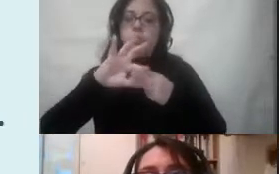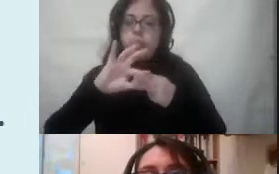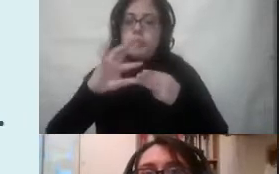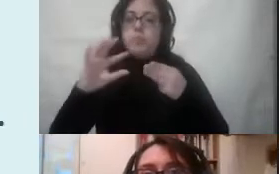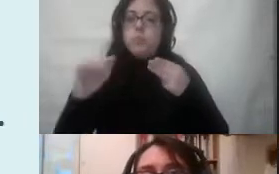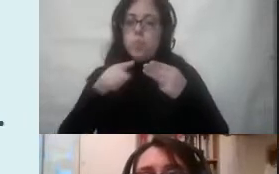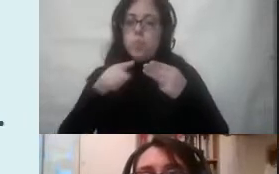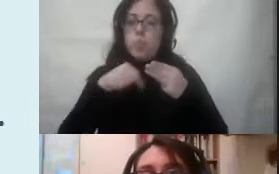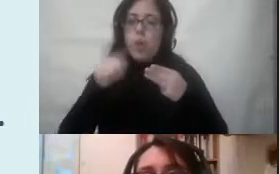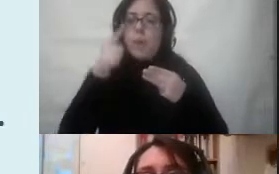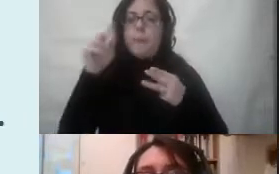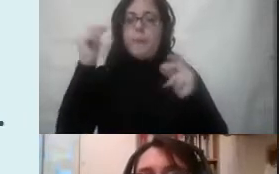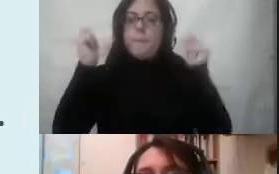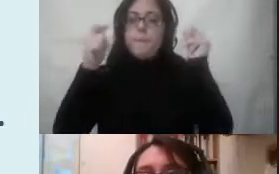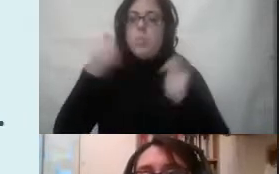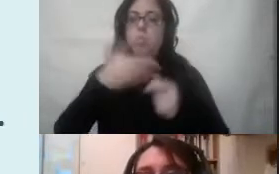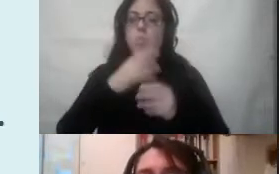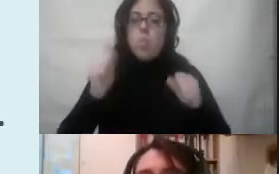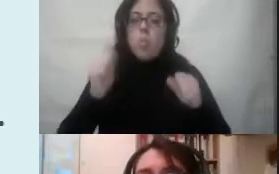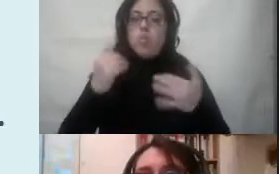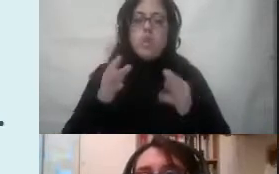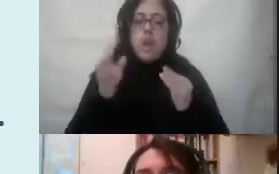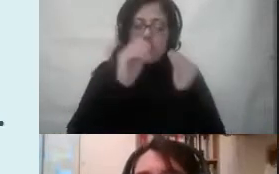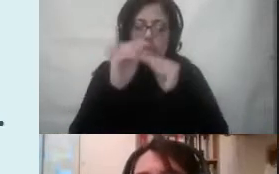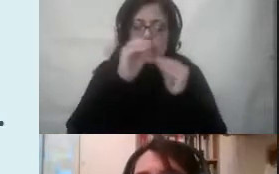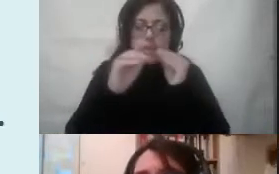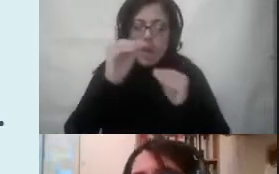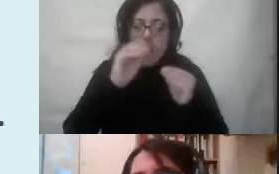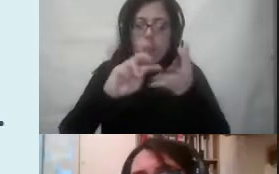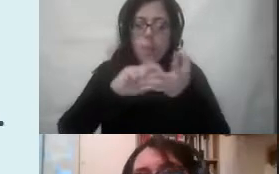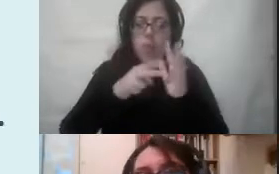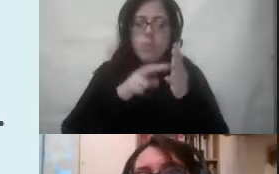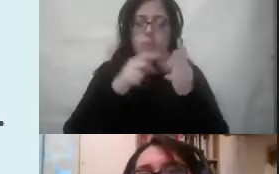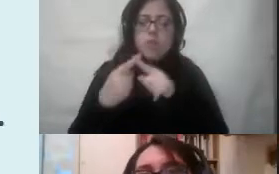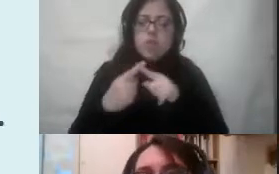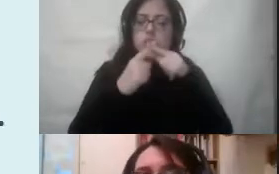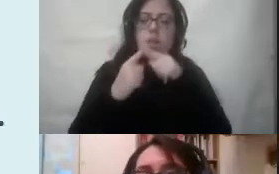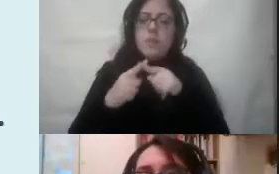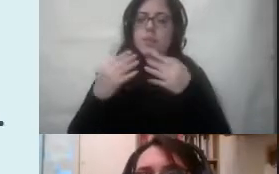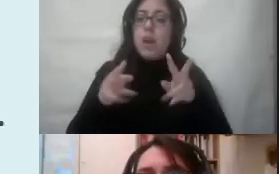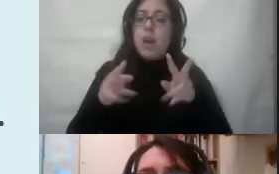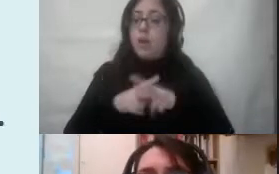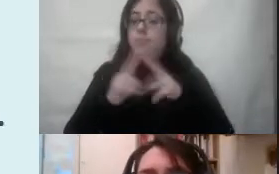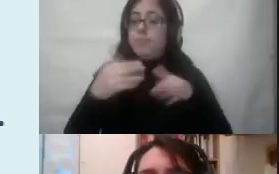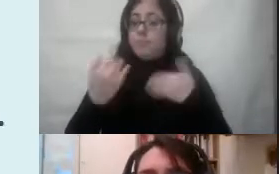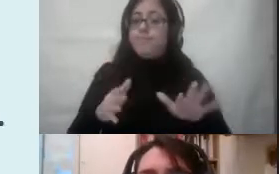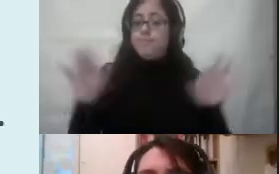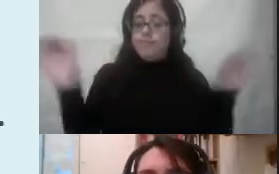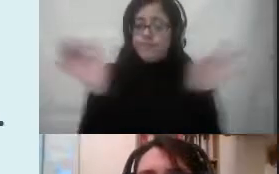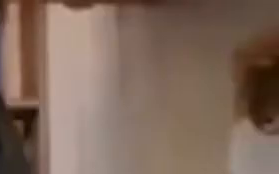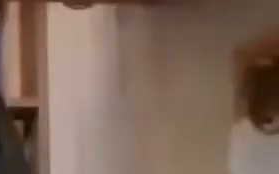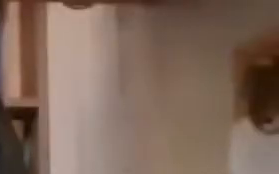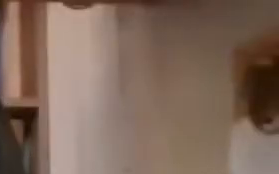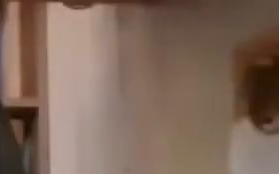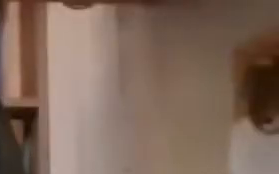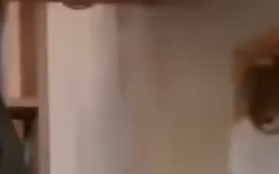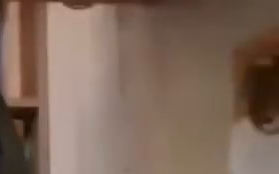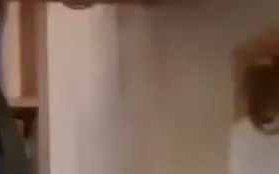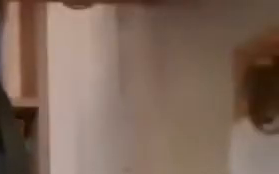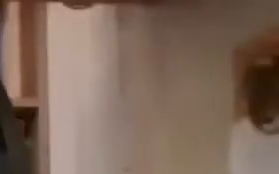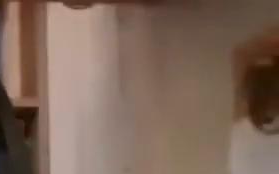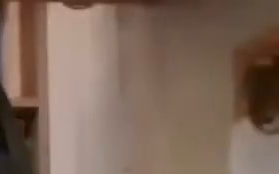puedan formular un problema socialmente relevante con las herramientas que les hemos entregado hasta ahora. Yo quisiera decir